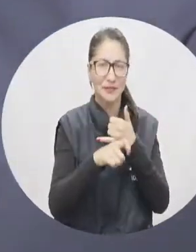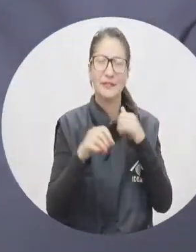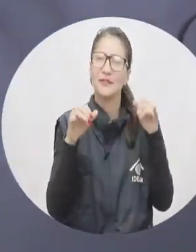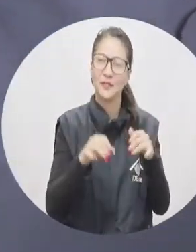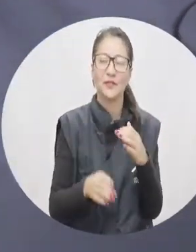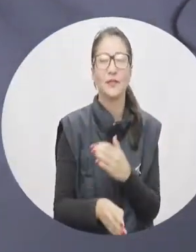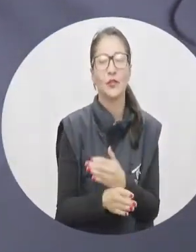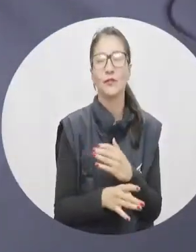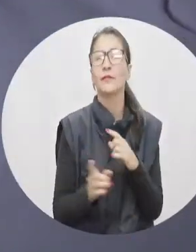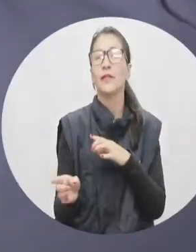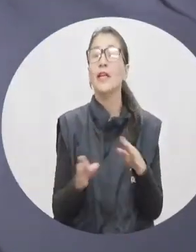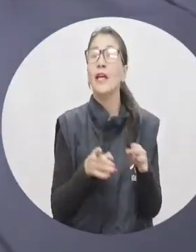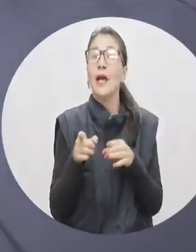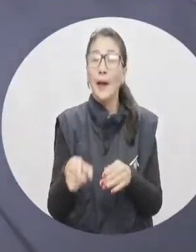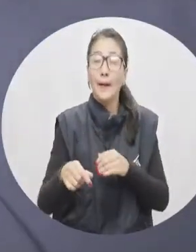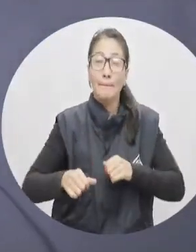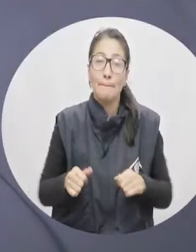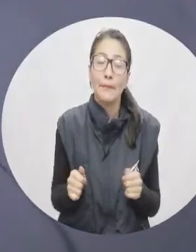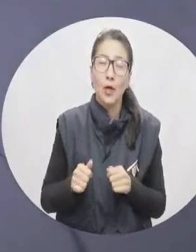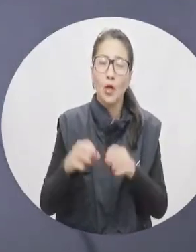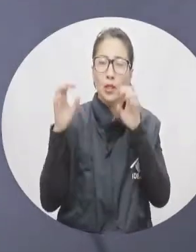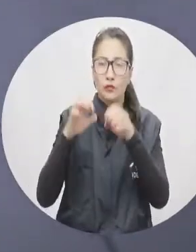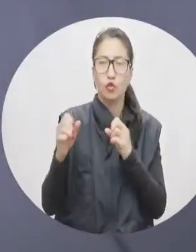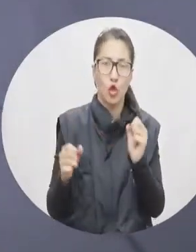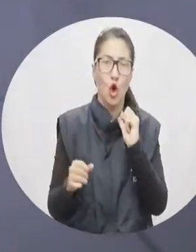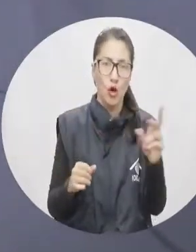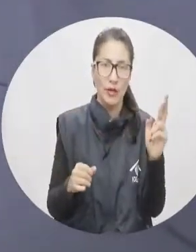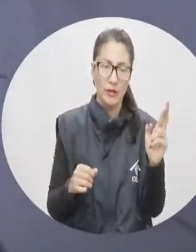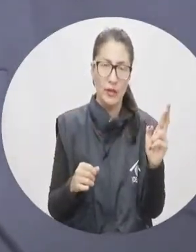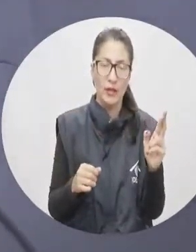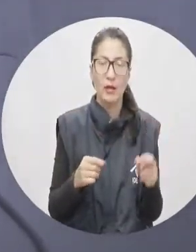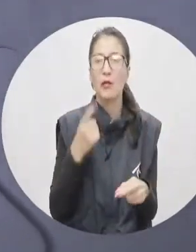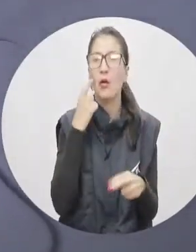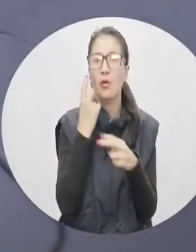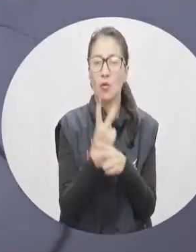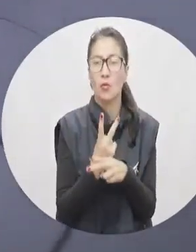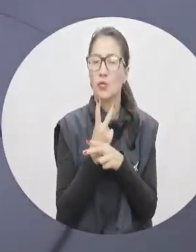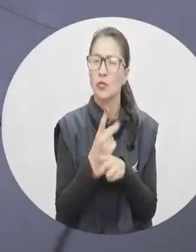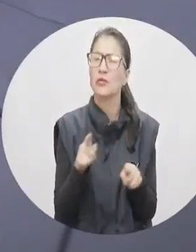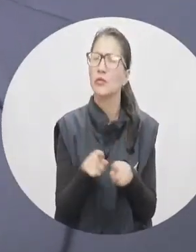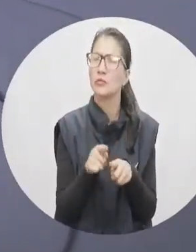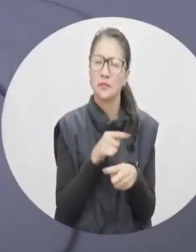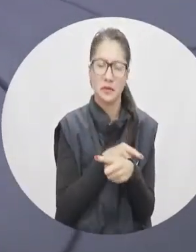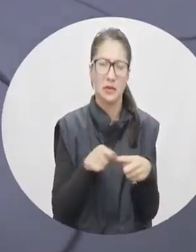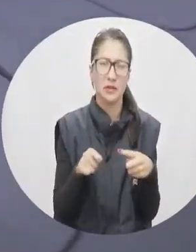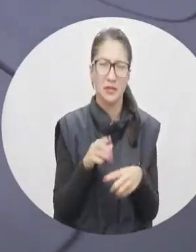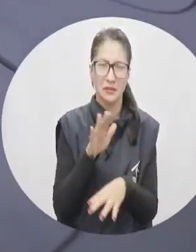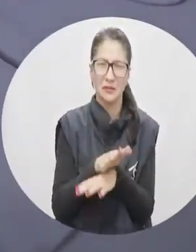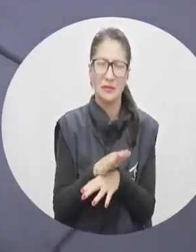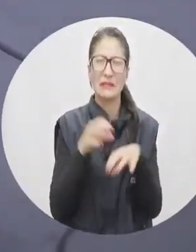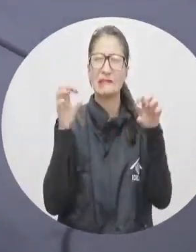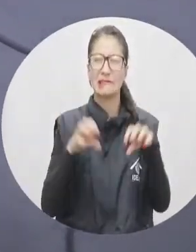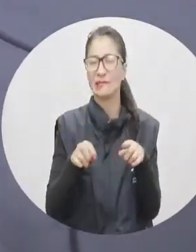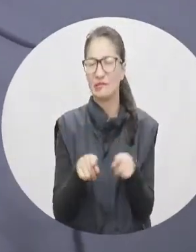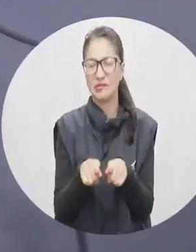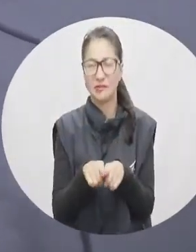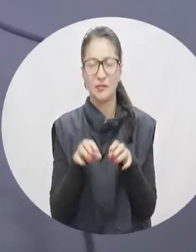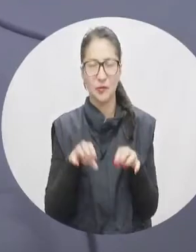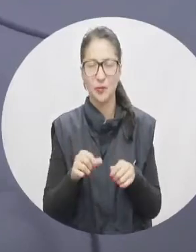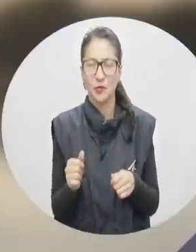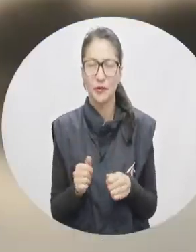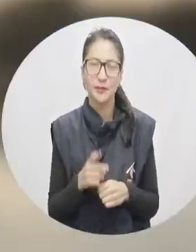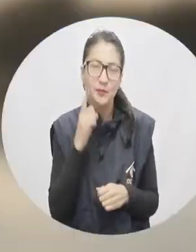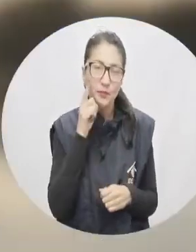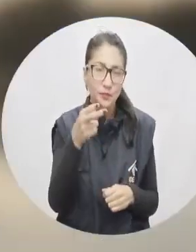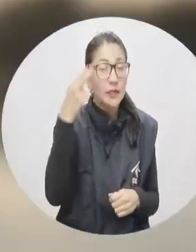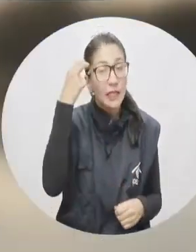y su sabana anochecen con lluvias en el oriente de la ciudad, tal como ha sido la tendencia a lo largo de las tardes de esta semana. Mucha atención a